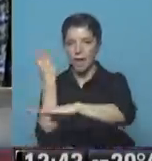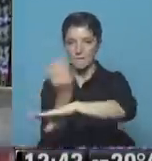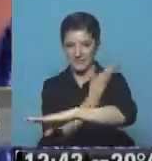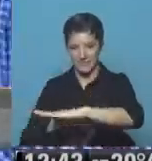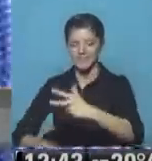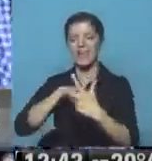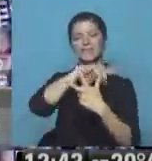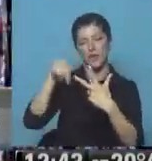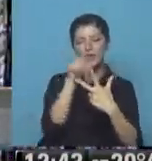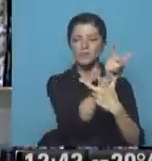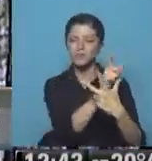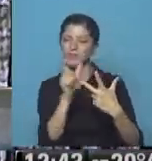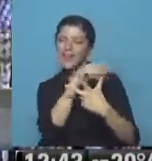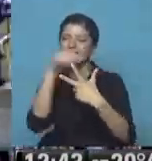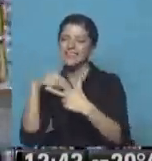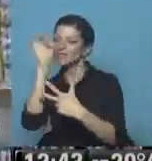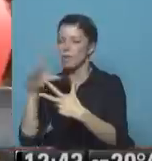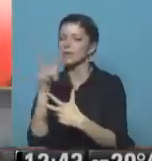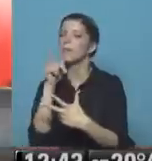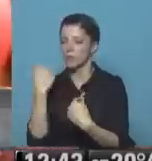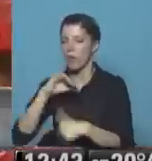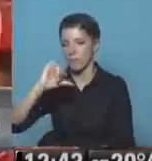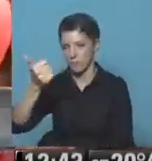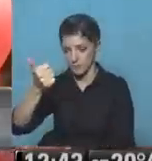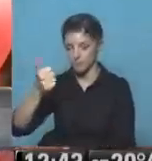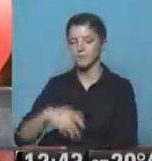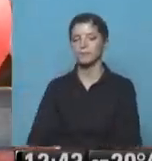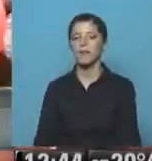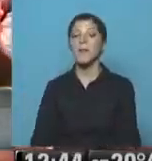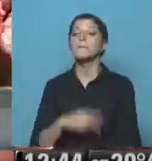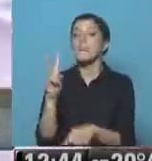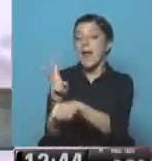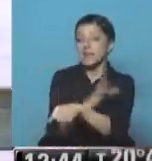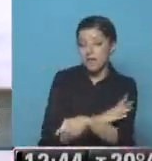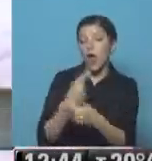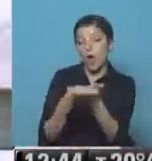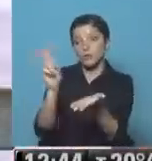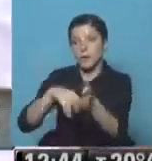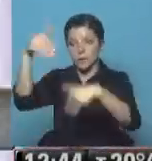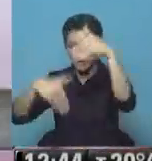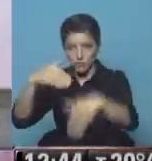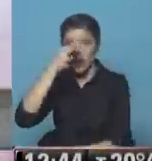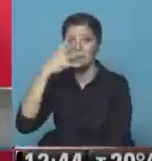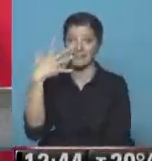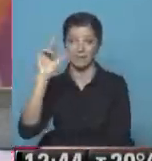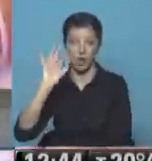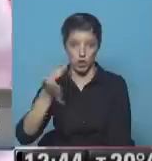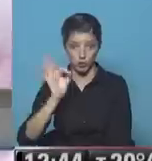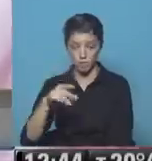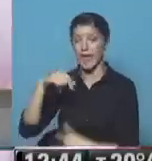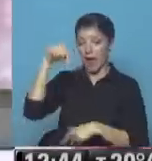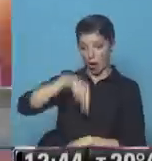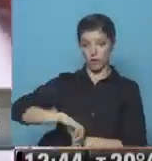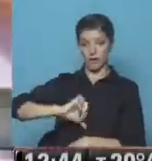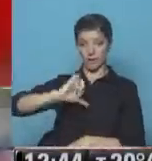tienen posibilidades de triunfo de acuerdo a las encuestas. Para evitar una segunda vuelta prevista para el 25 de octubre, el ganador